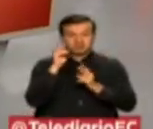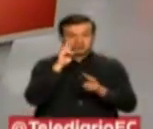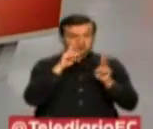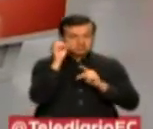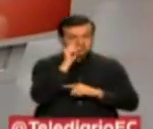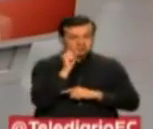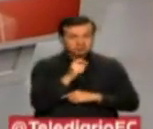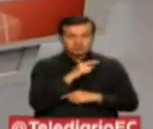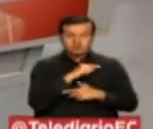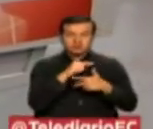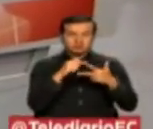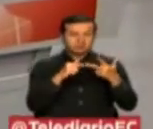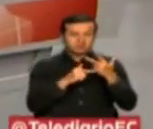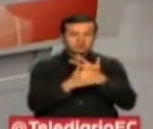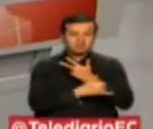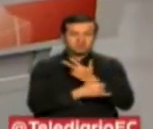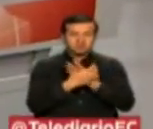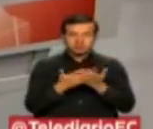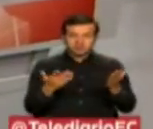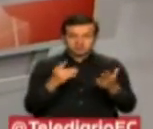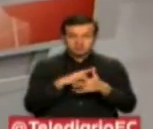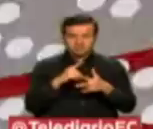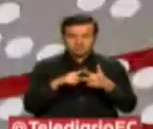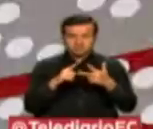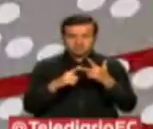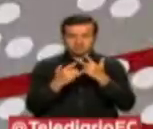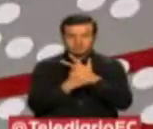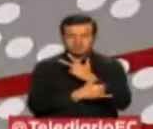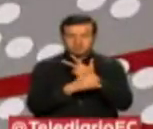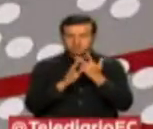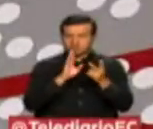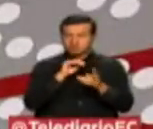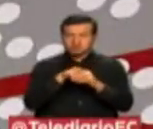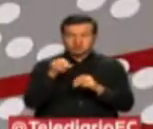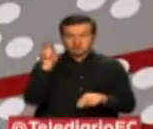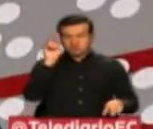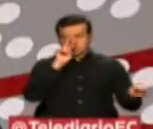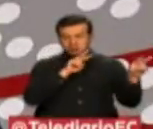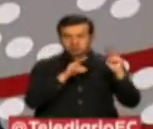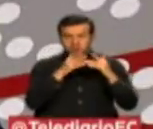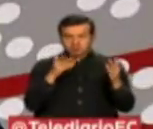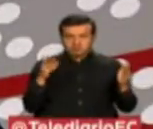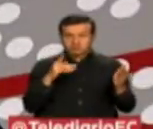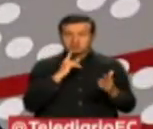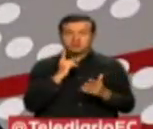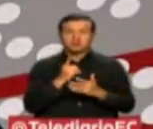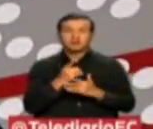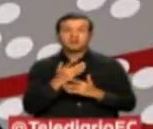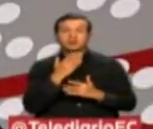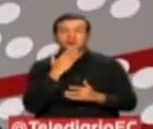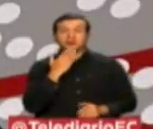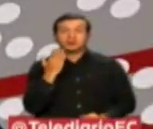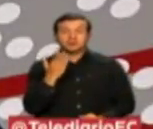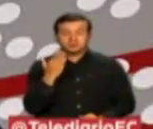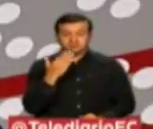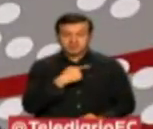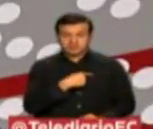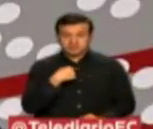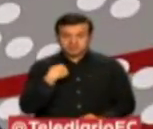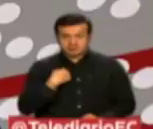detectadas. ¿A qué países pertenecen? Bueno, hay tres países que han estado siendo monitoreados. Básicamente la flota